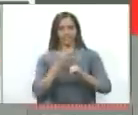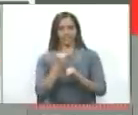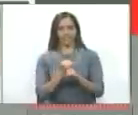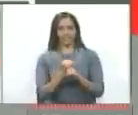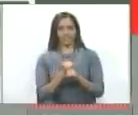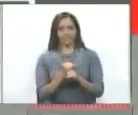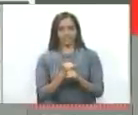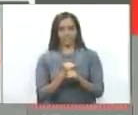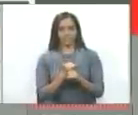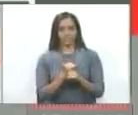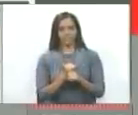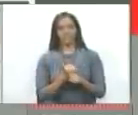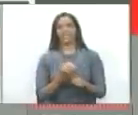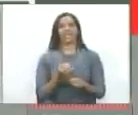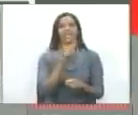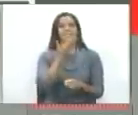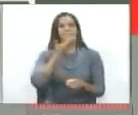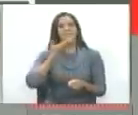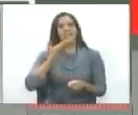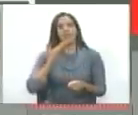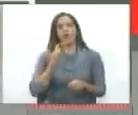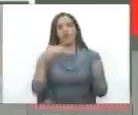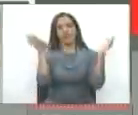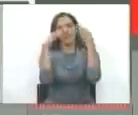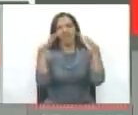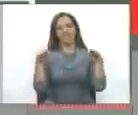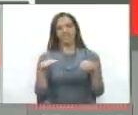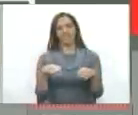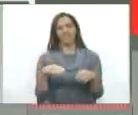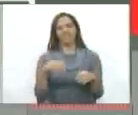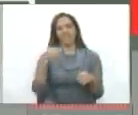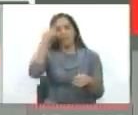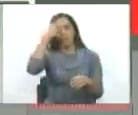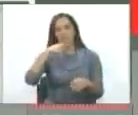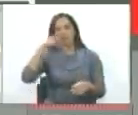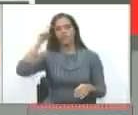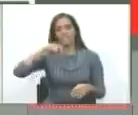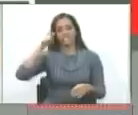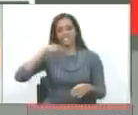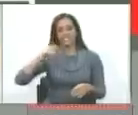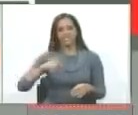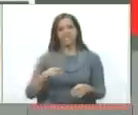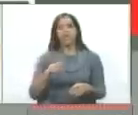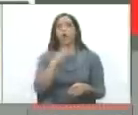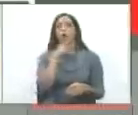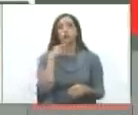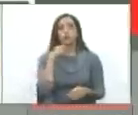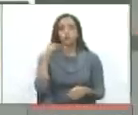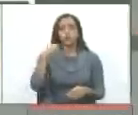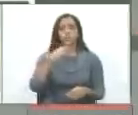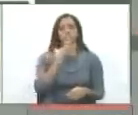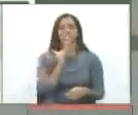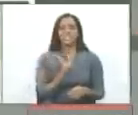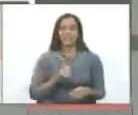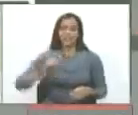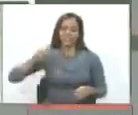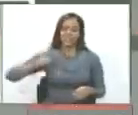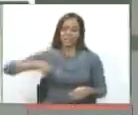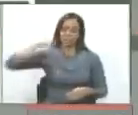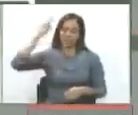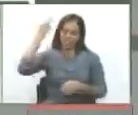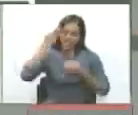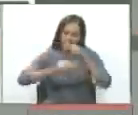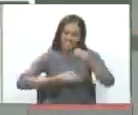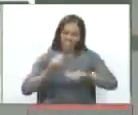tener el mejor fin de año que nuestro pueblo se merece. Octubre, noviembre y diciembre, tenemos que garantizar